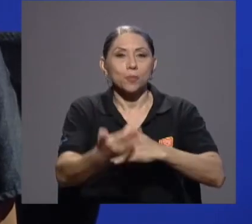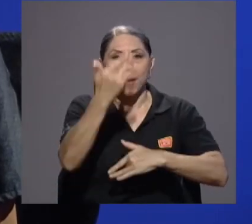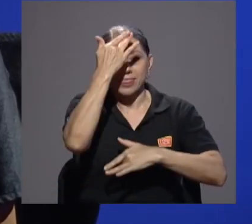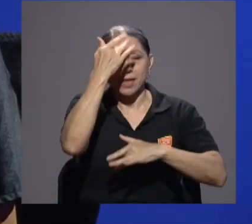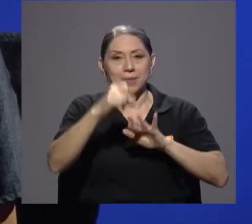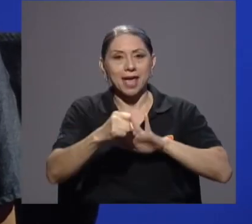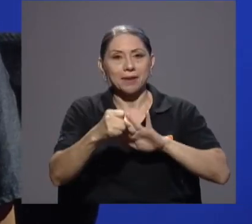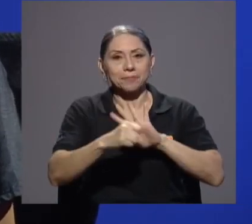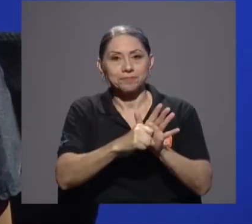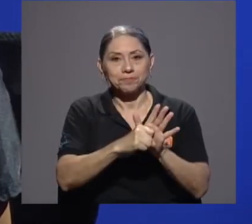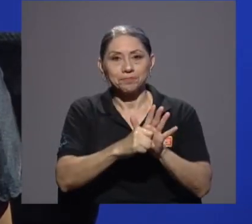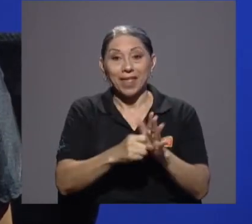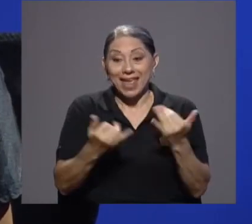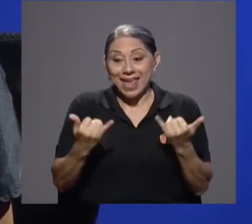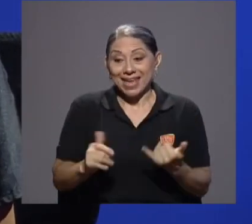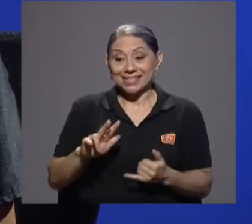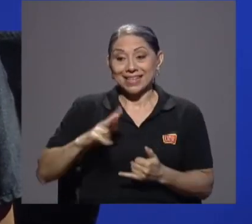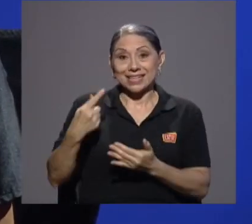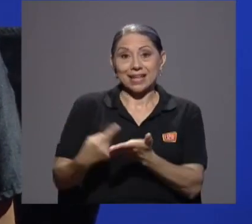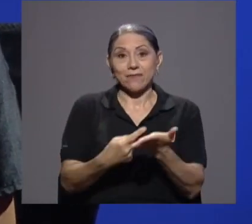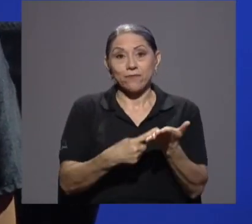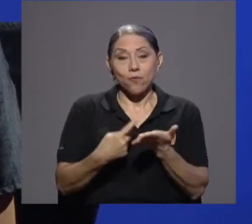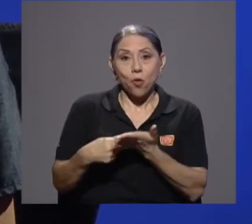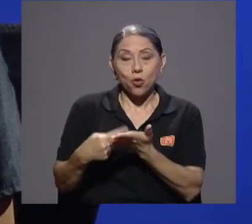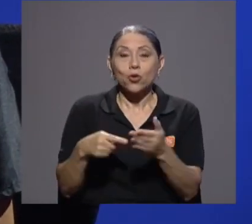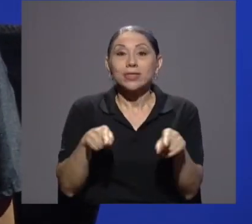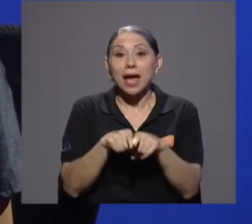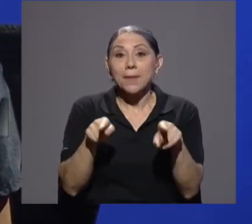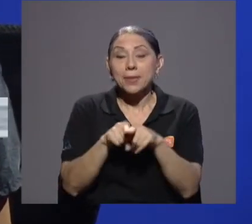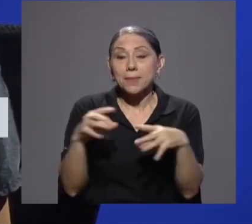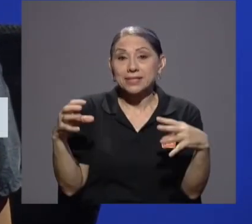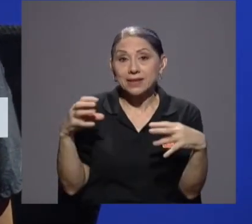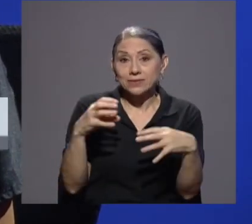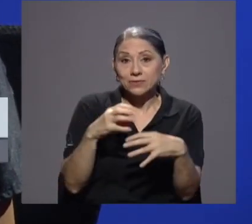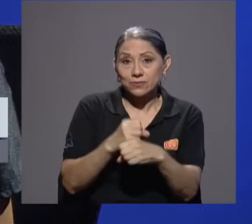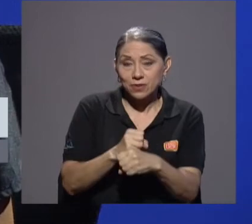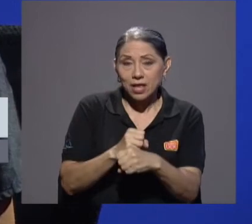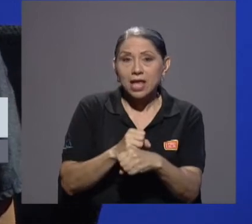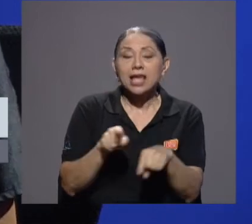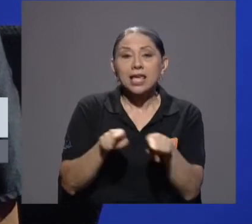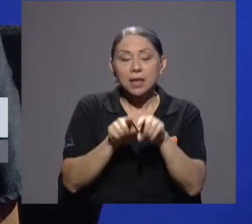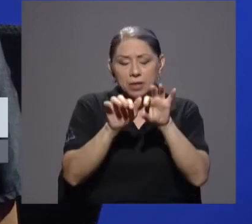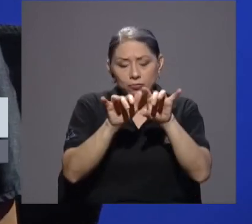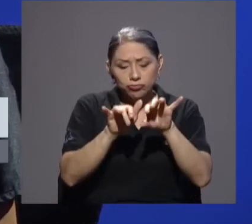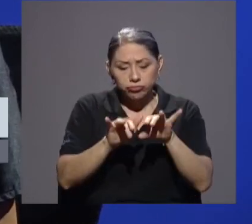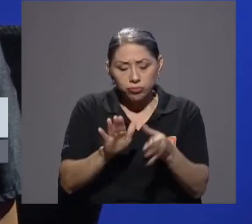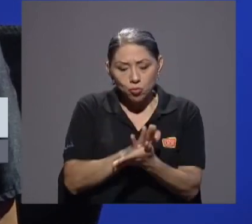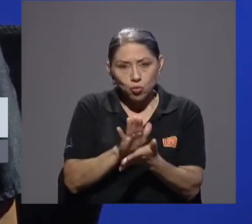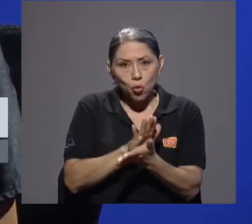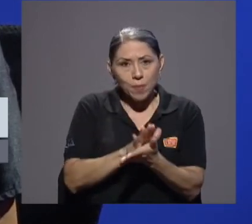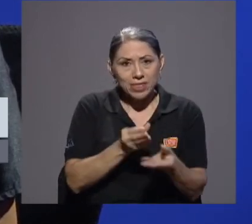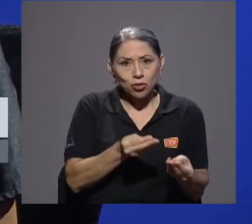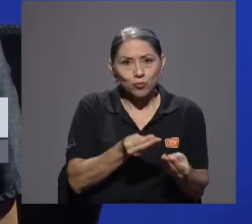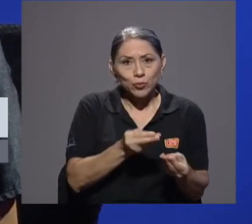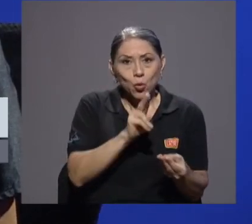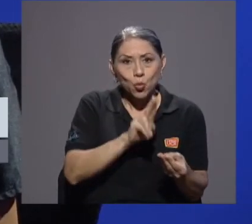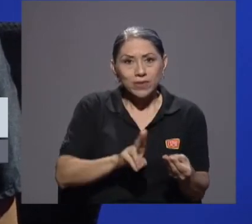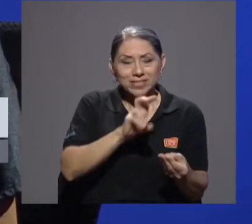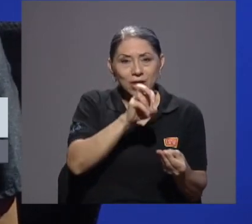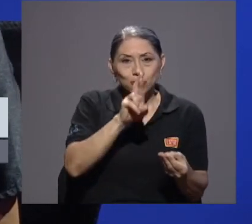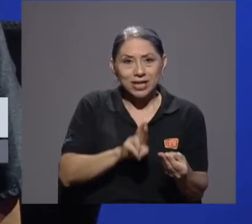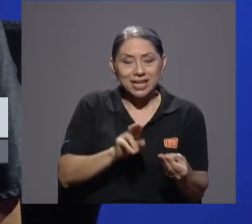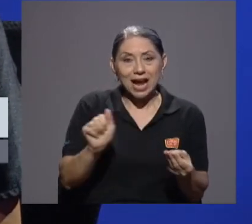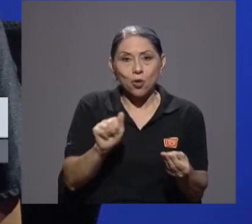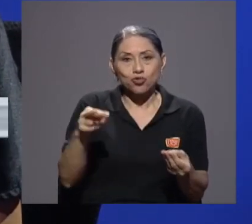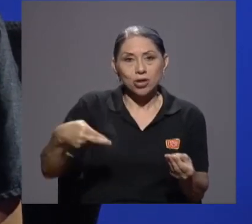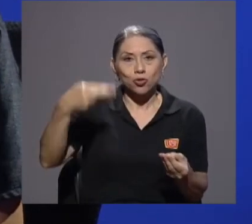pandemia. En este tercer foro también va a ser sistematizado y será parte también de un documento que la Universidad de Costa Rica, a través de la Rectoría